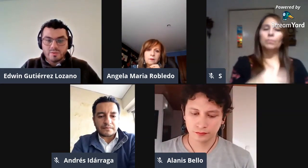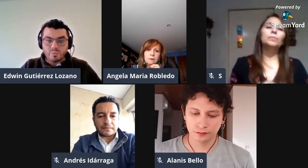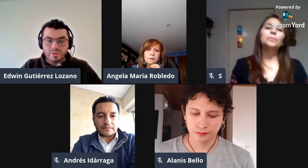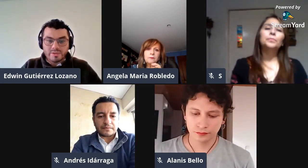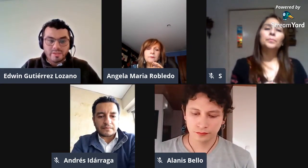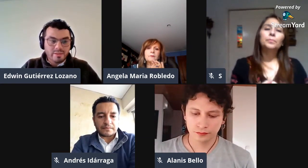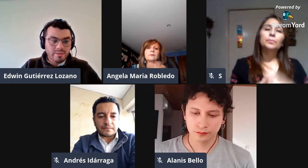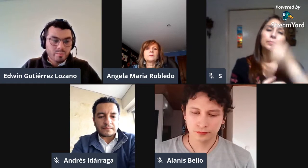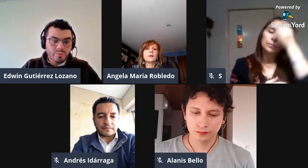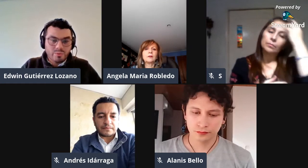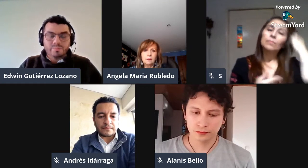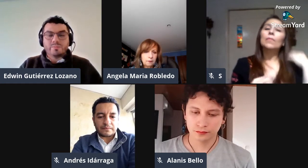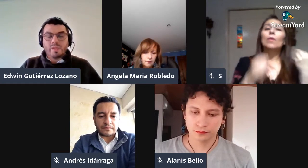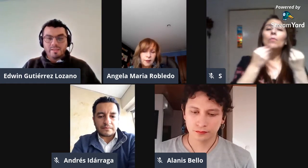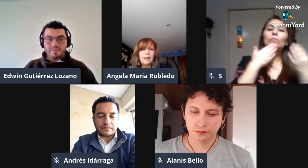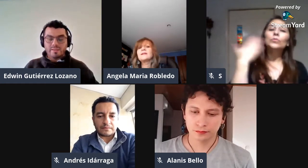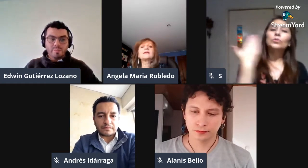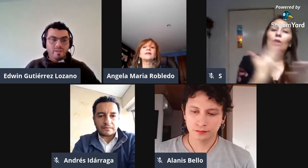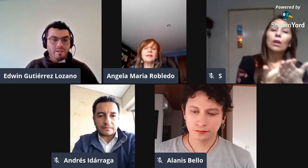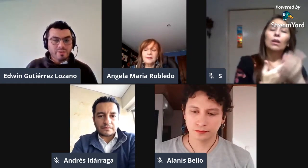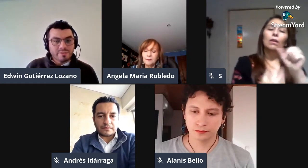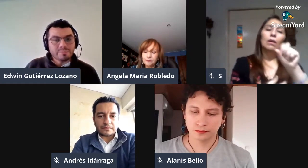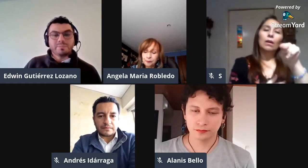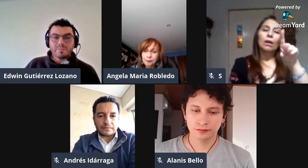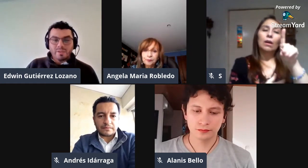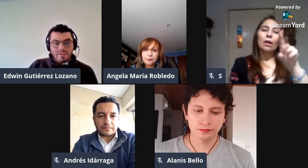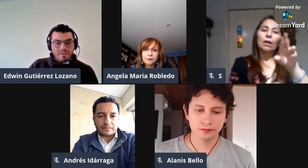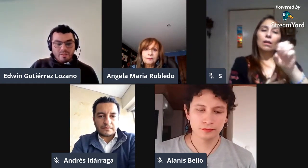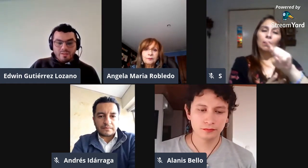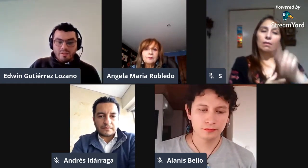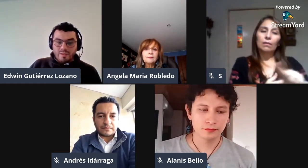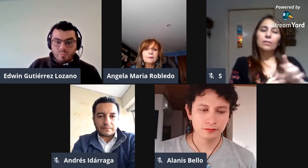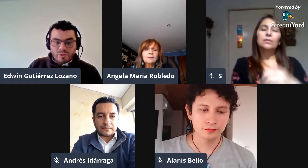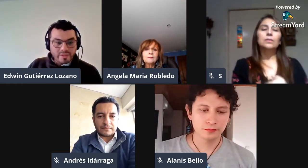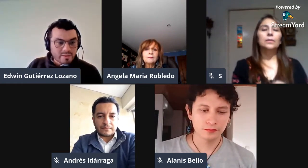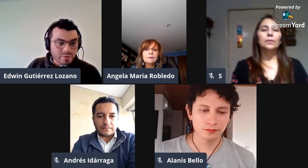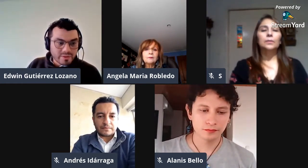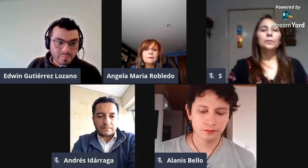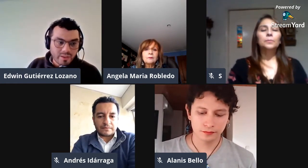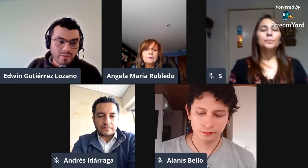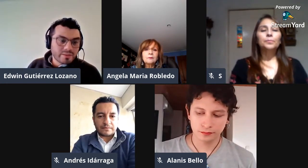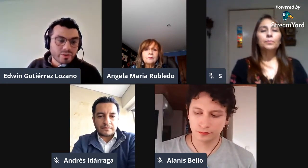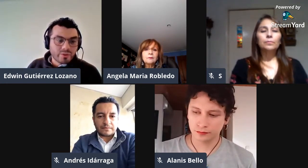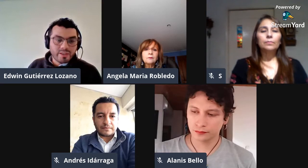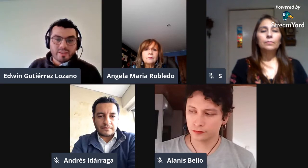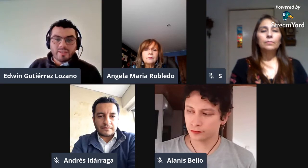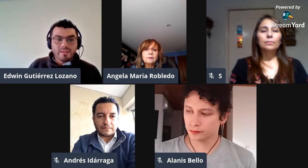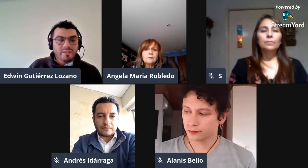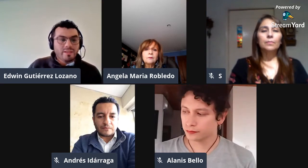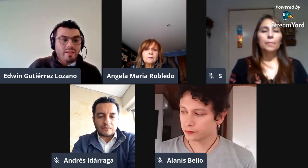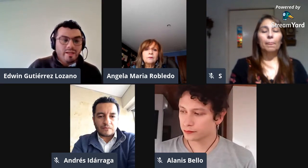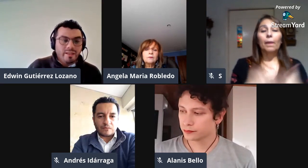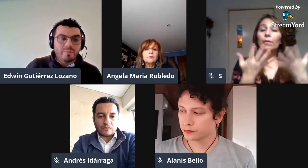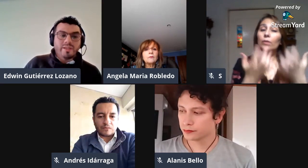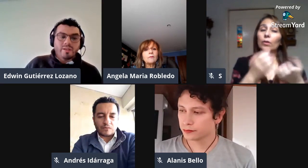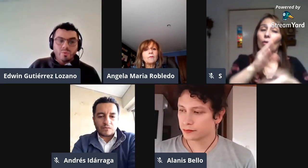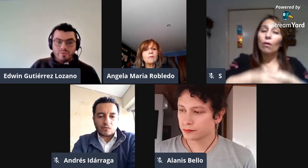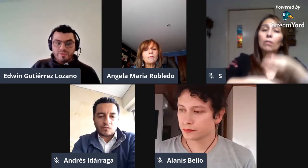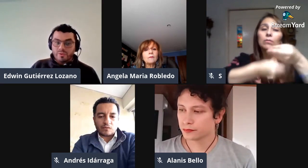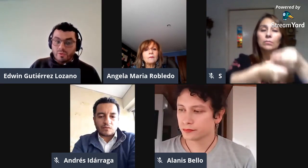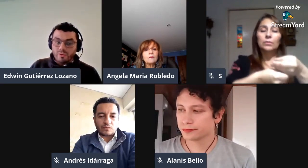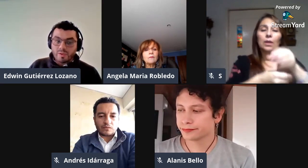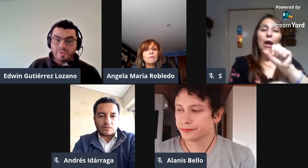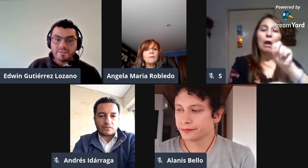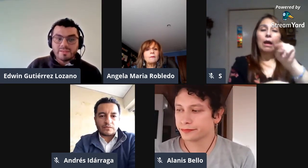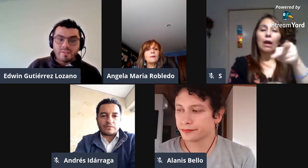Listo, Andrés, muchas gracias por esas palabras. Muchas gracias por esas palabras. Yo quiero agregar que Ángela María